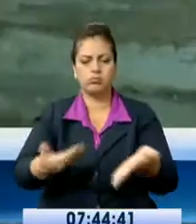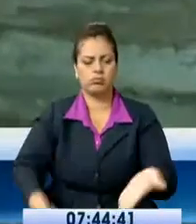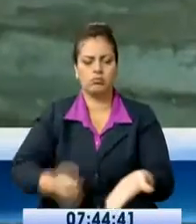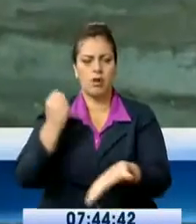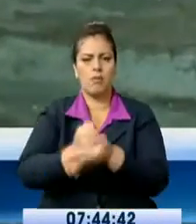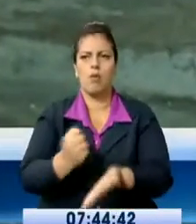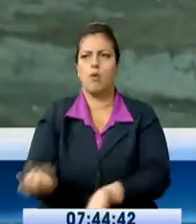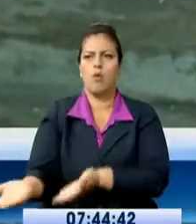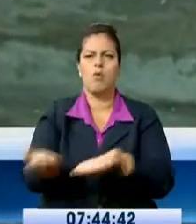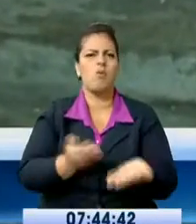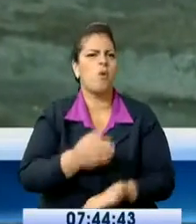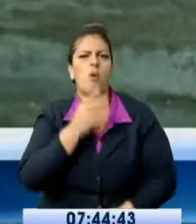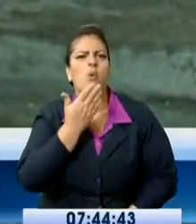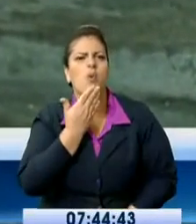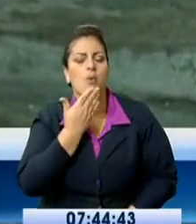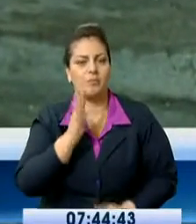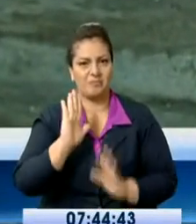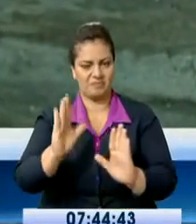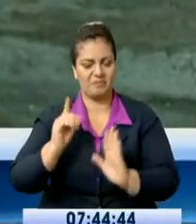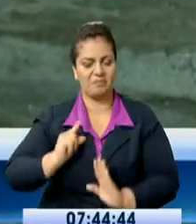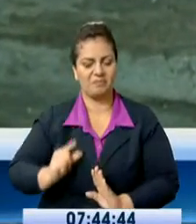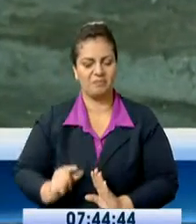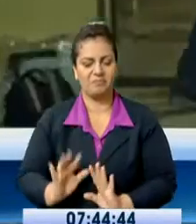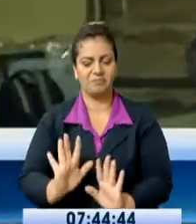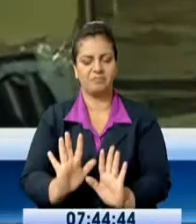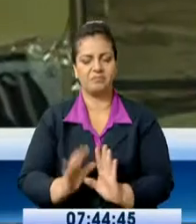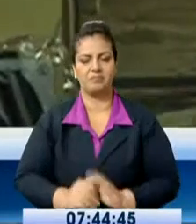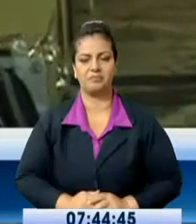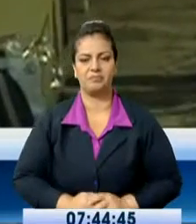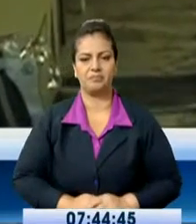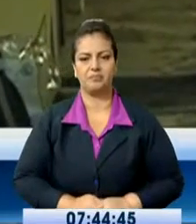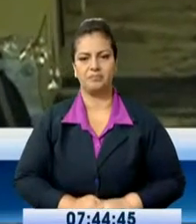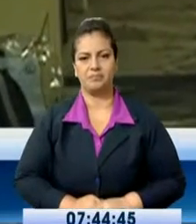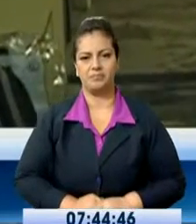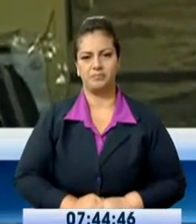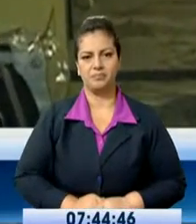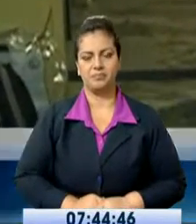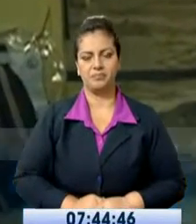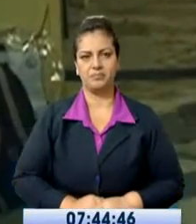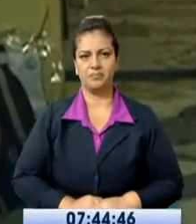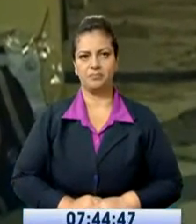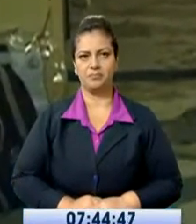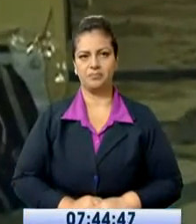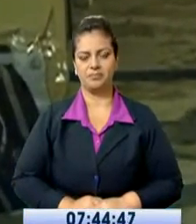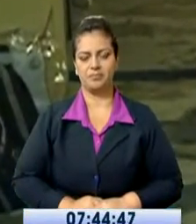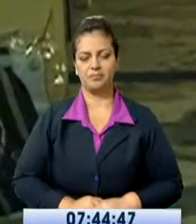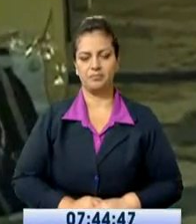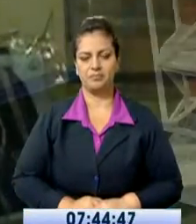las próximas horas. En Quito, con cámara de Javier Bravo, informó Iván Casamen.